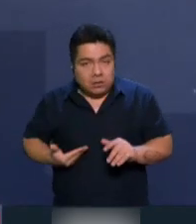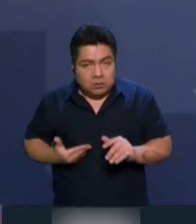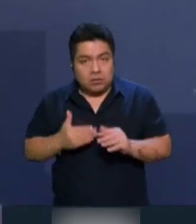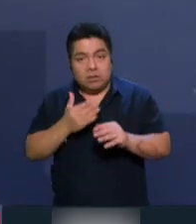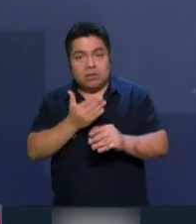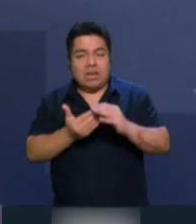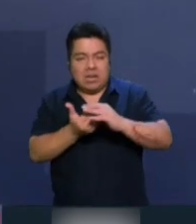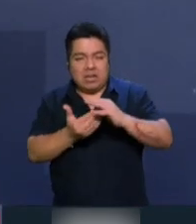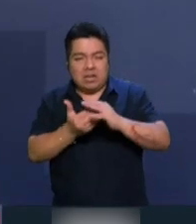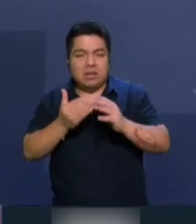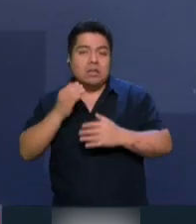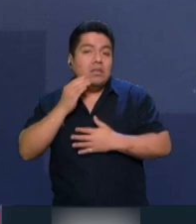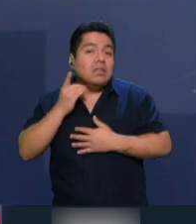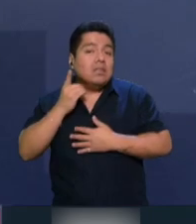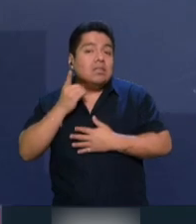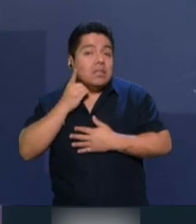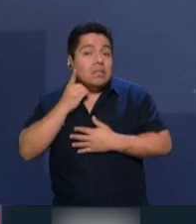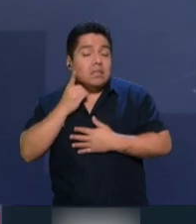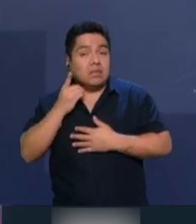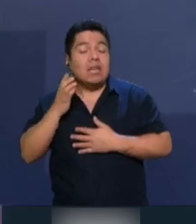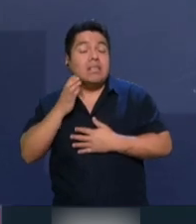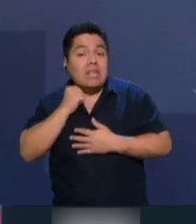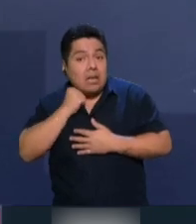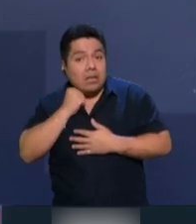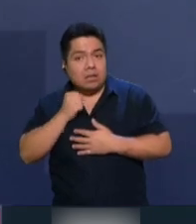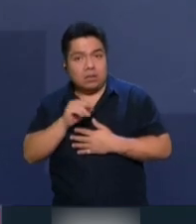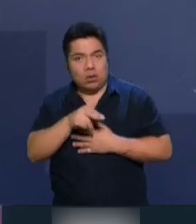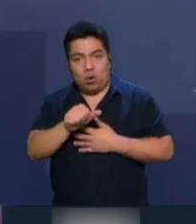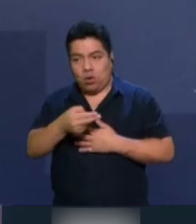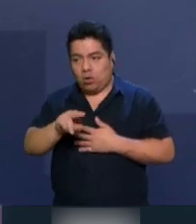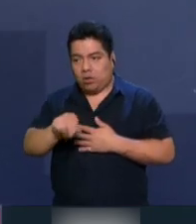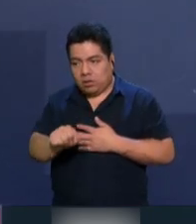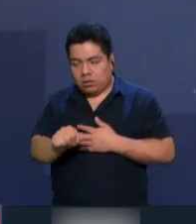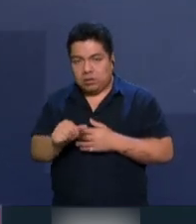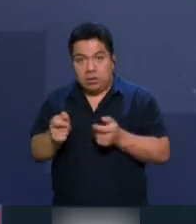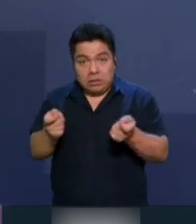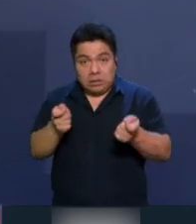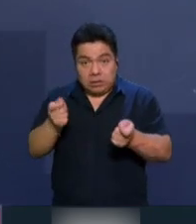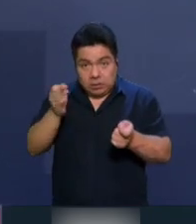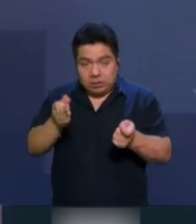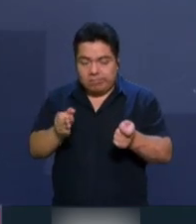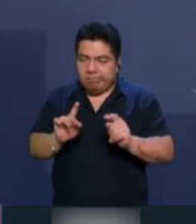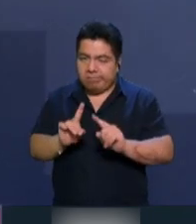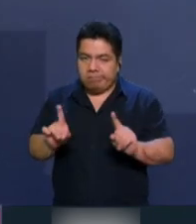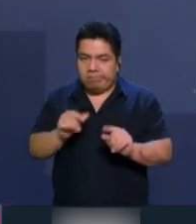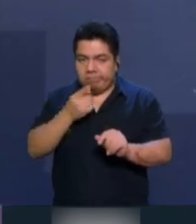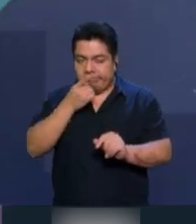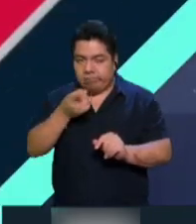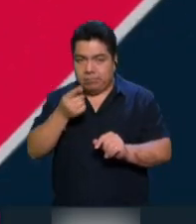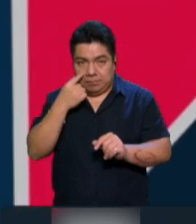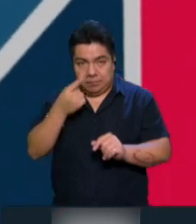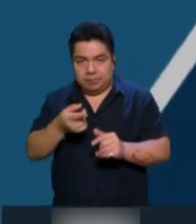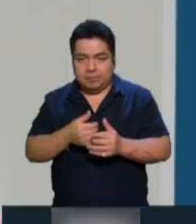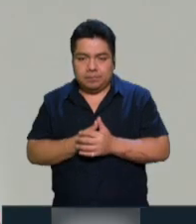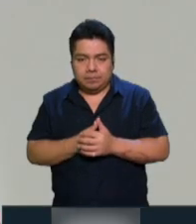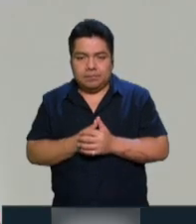del Senado, Gerardo Fernández Noroña se pronunció en contra de esta medida. Escuchemos.